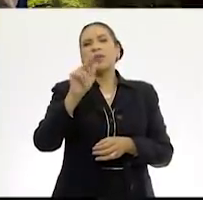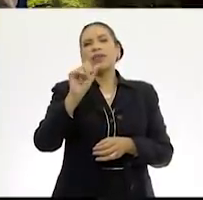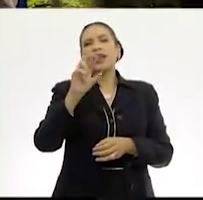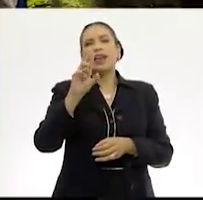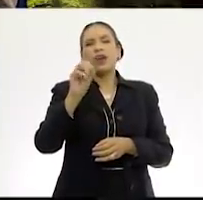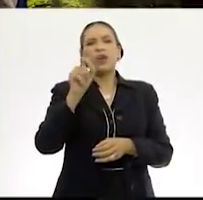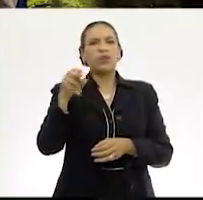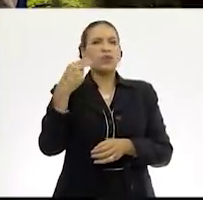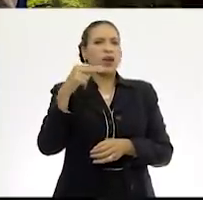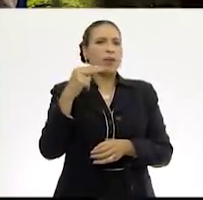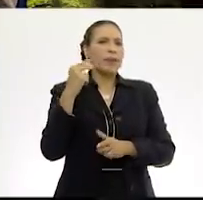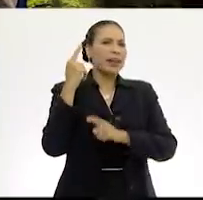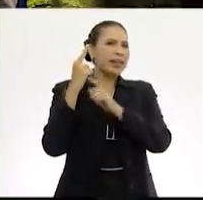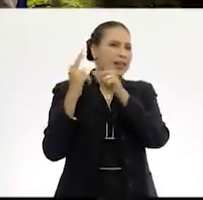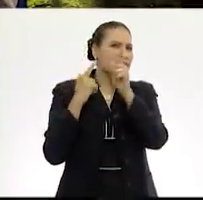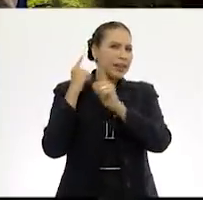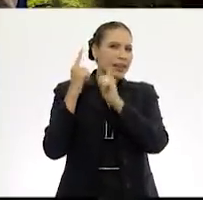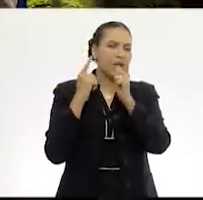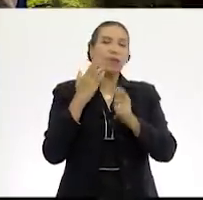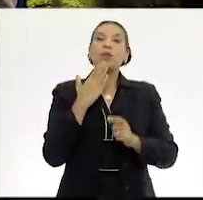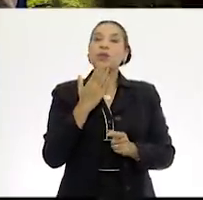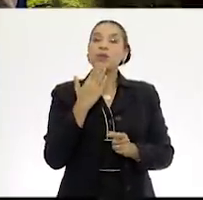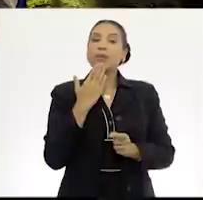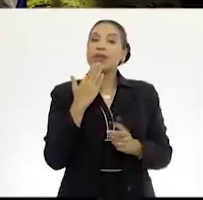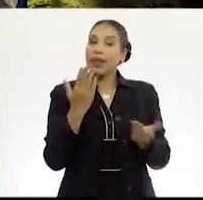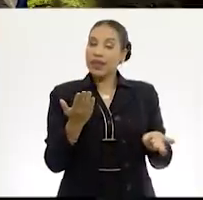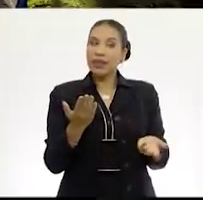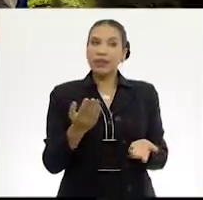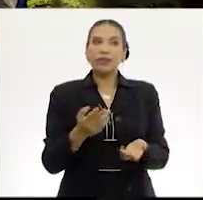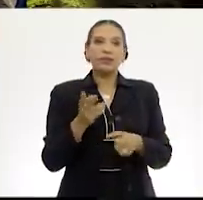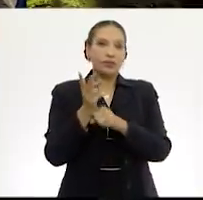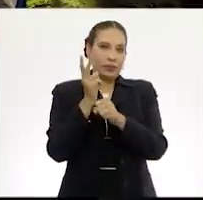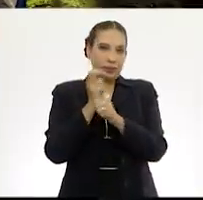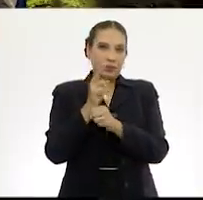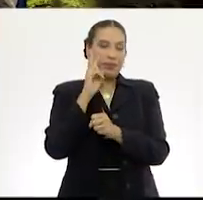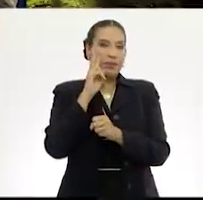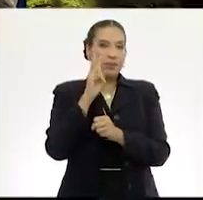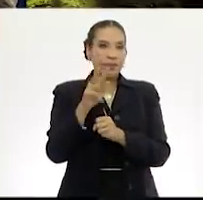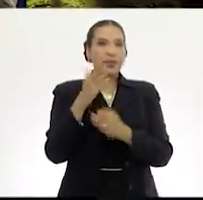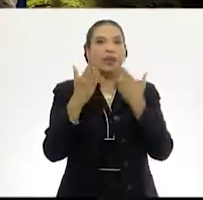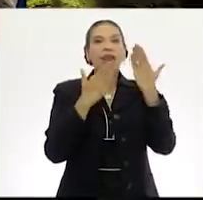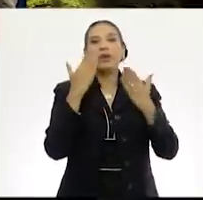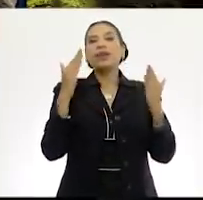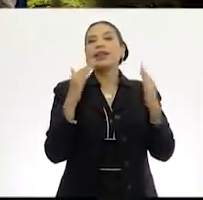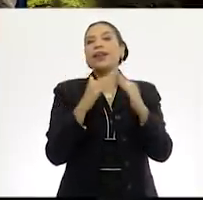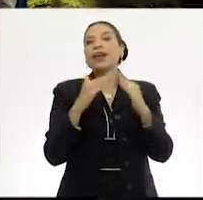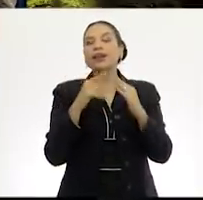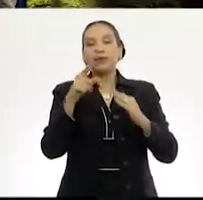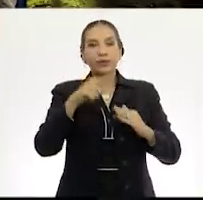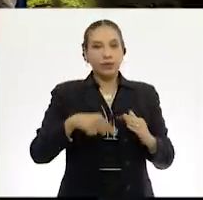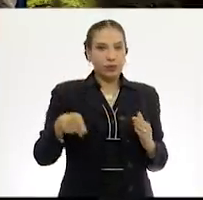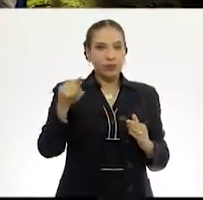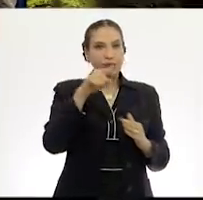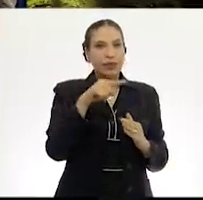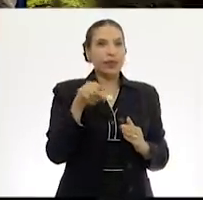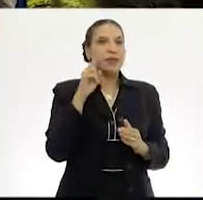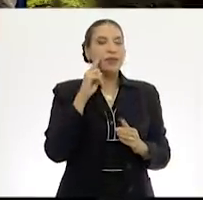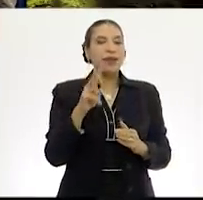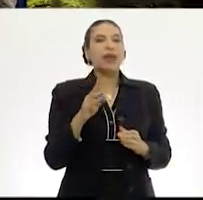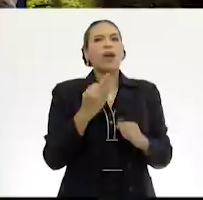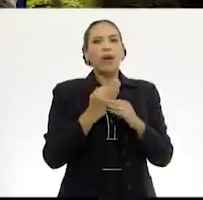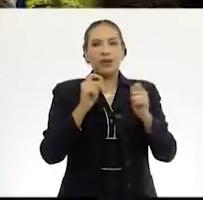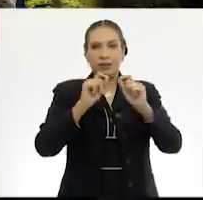griego? Así es, Ton. Muy bien, pero los voy a invitar. Vamos a ver, estudiantes en clase, y ustedes... Este cuadro